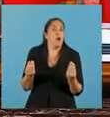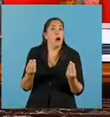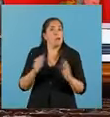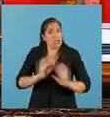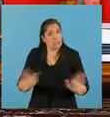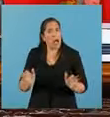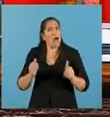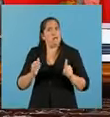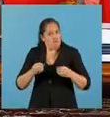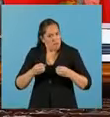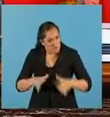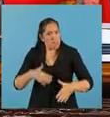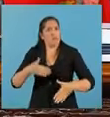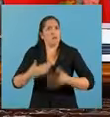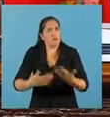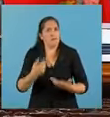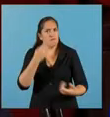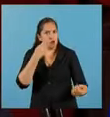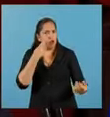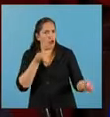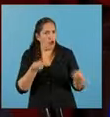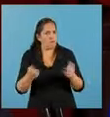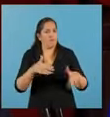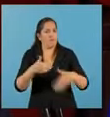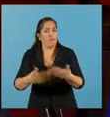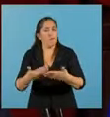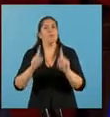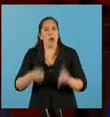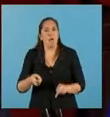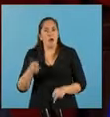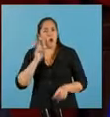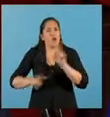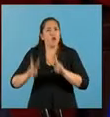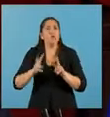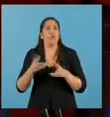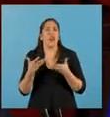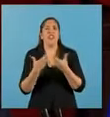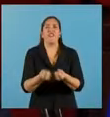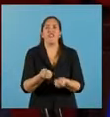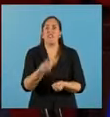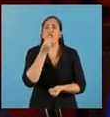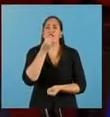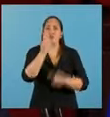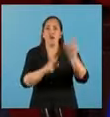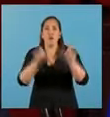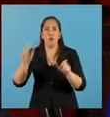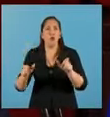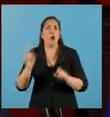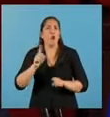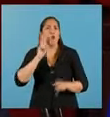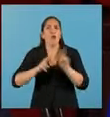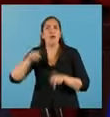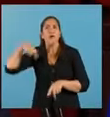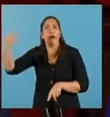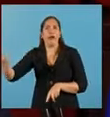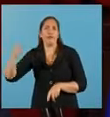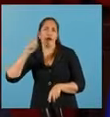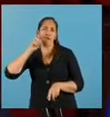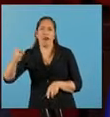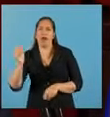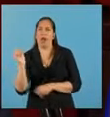resultados. Y también trabajamos para crear una política de defensa del consumidor que evite los abusos.